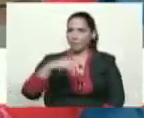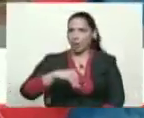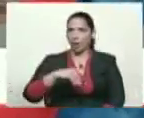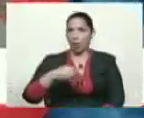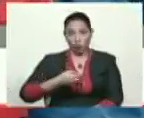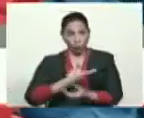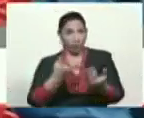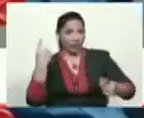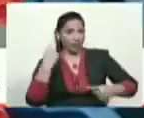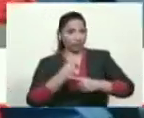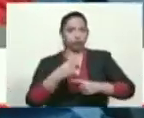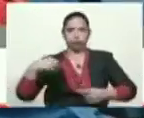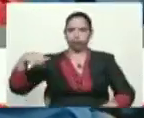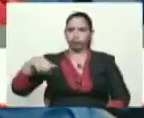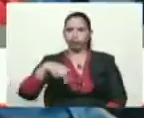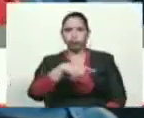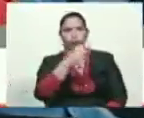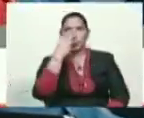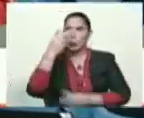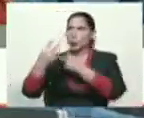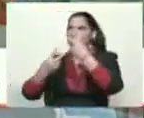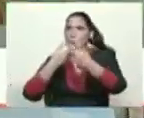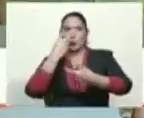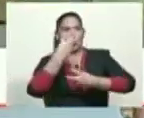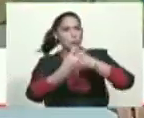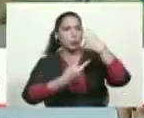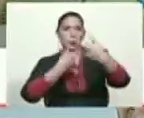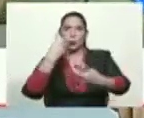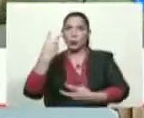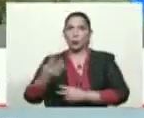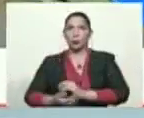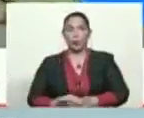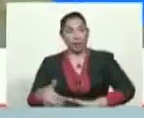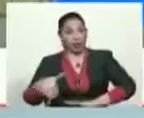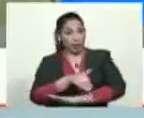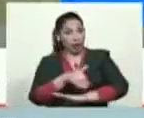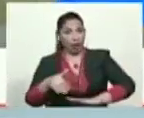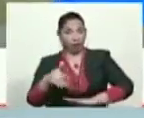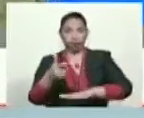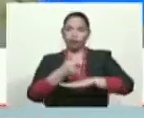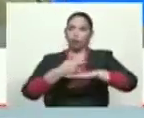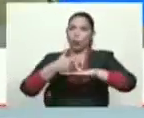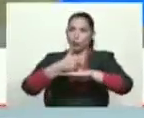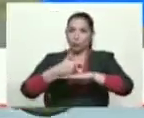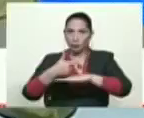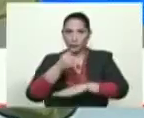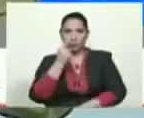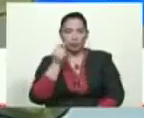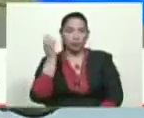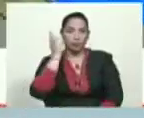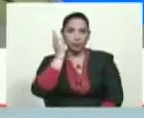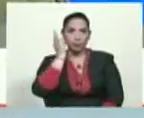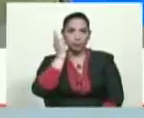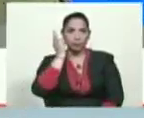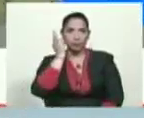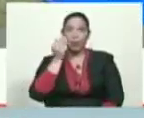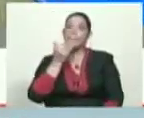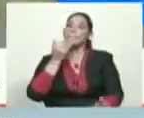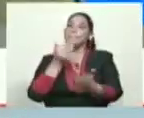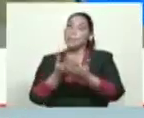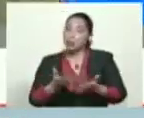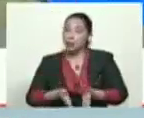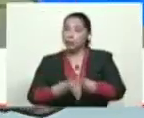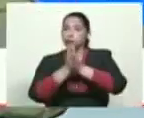ustedes son los que están caminando mira la calle a los gobernadores y gobernadoras le pido